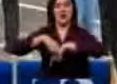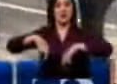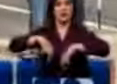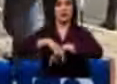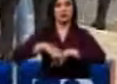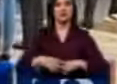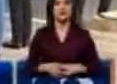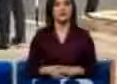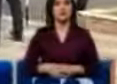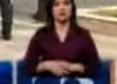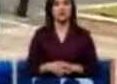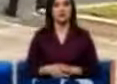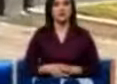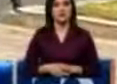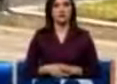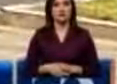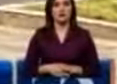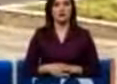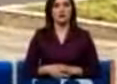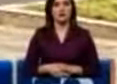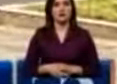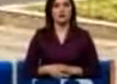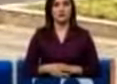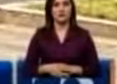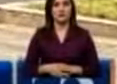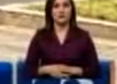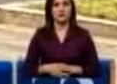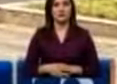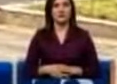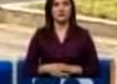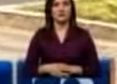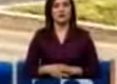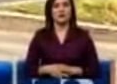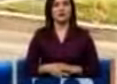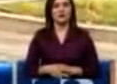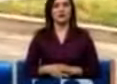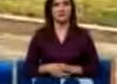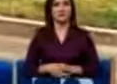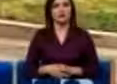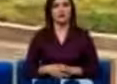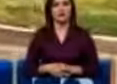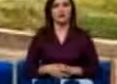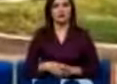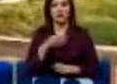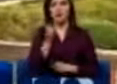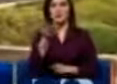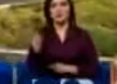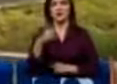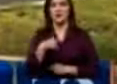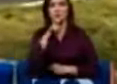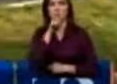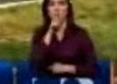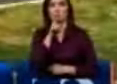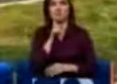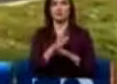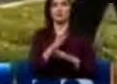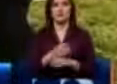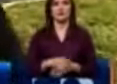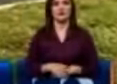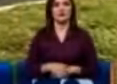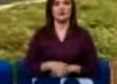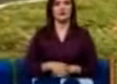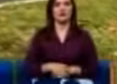de la mañana. Señora, buenos días, ¿cómo están? Vivo para Teleamazonas. No nos quisieron hablar, pero bueno, acá tenemos un peatón. Señor, buenos